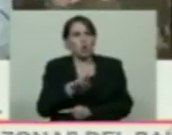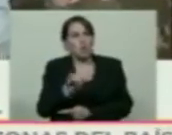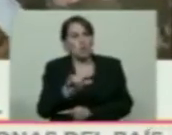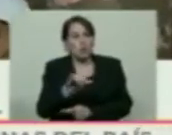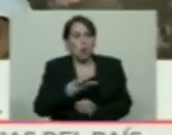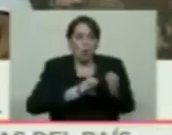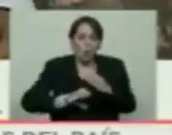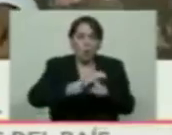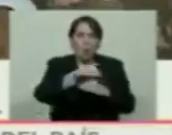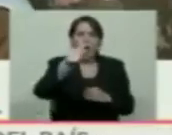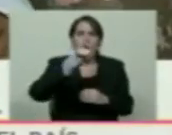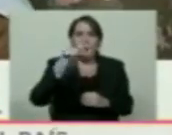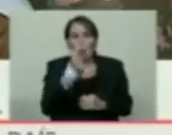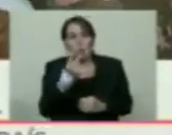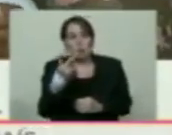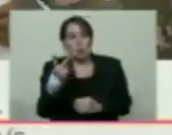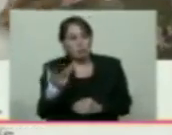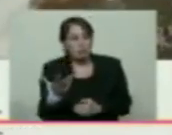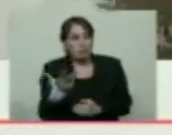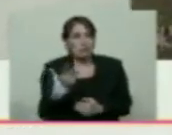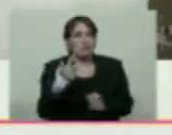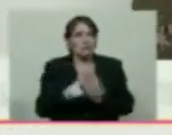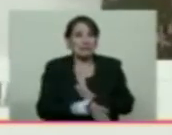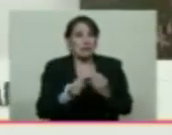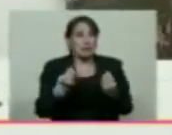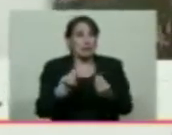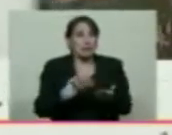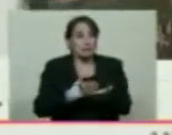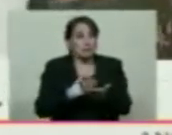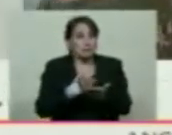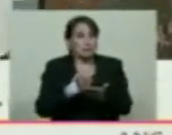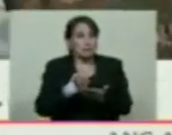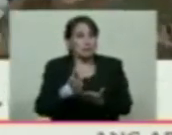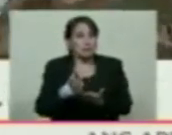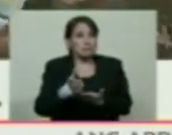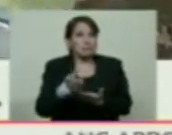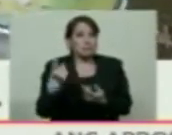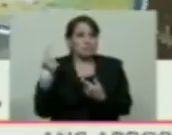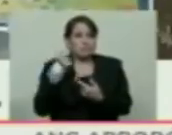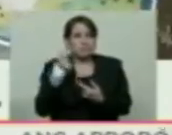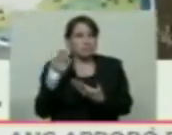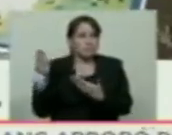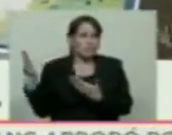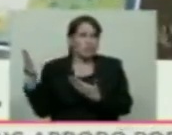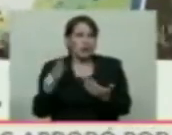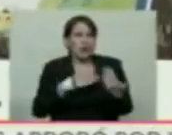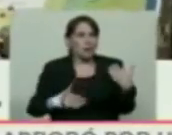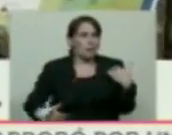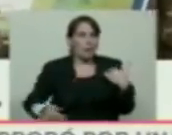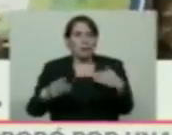PIB 3, progresivamente se va a ir normalizando el servicio. La presidenta, la